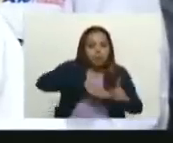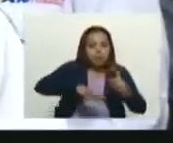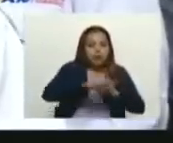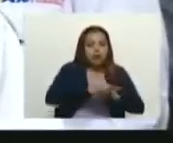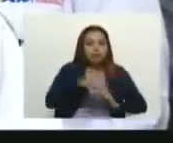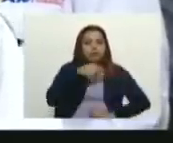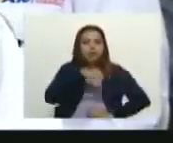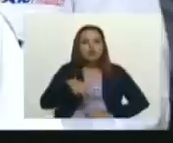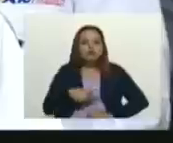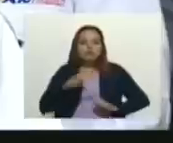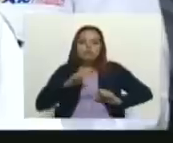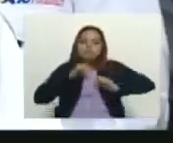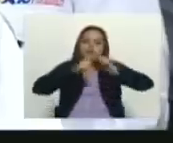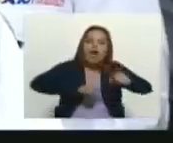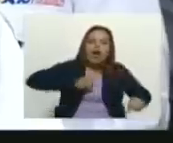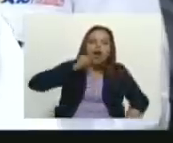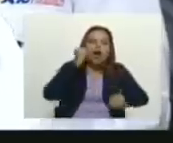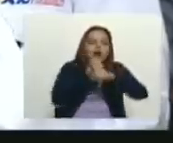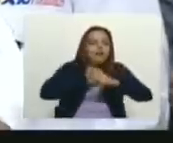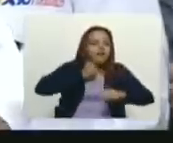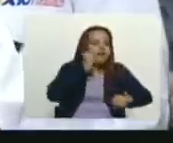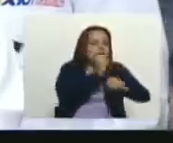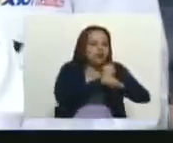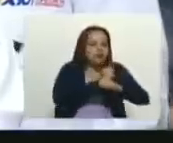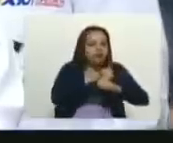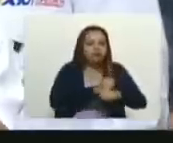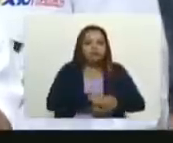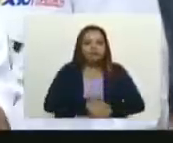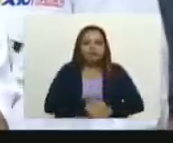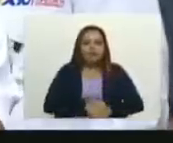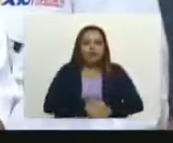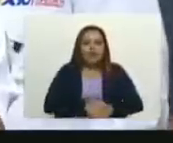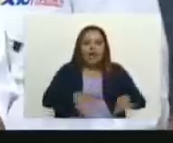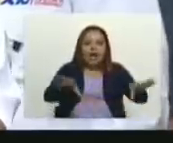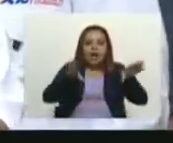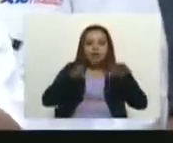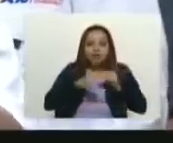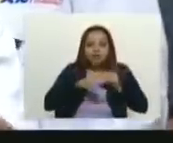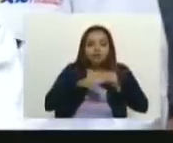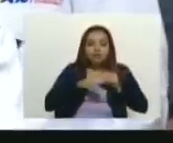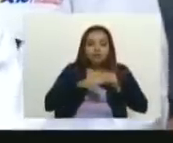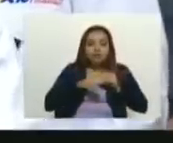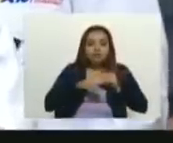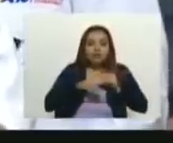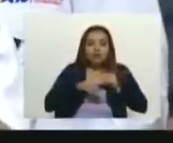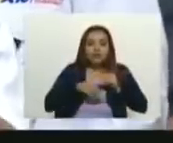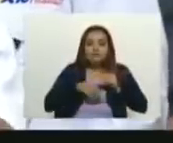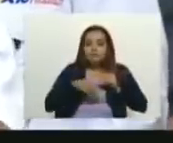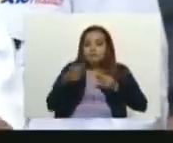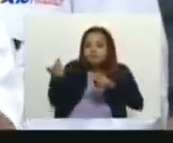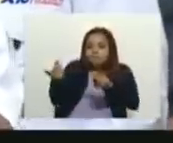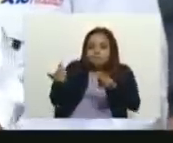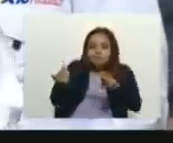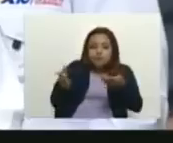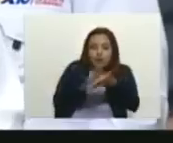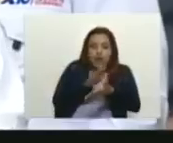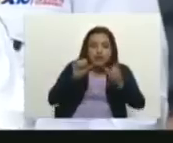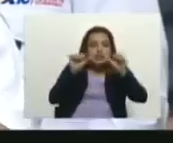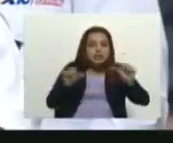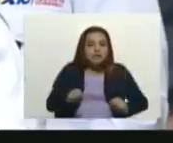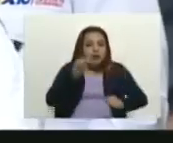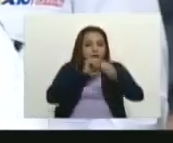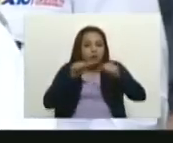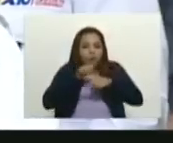nos pusimos manos a la obra. Se asumió una cuota de todo el sistema de riego